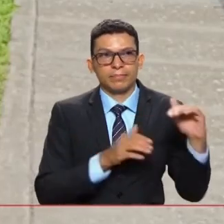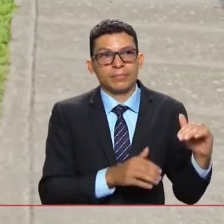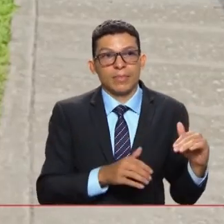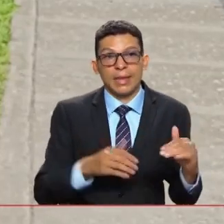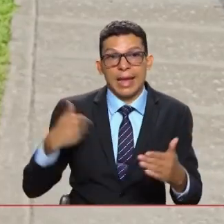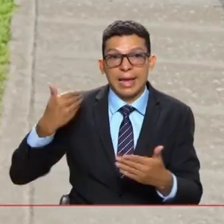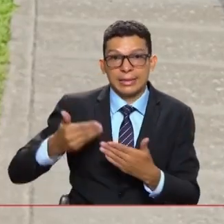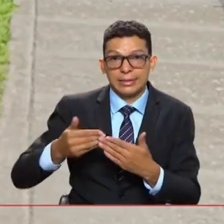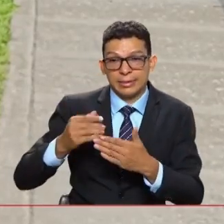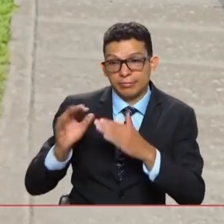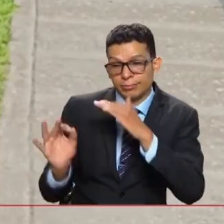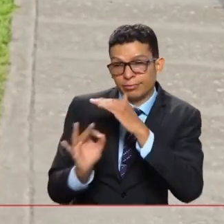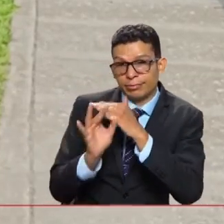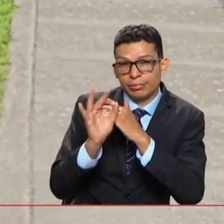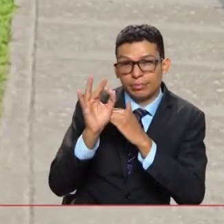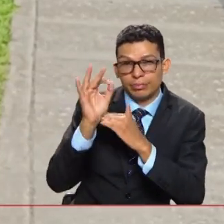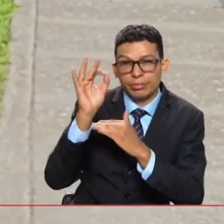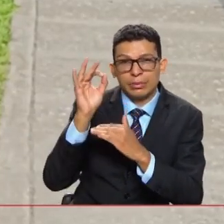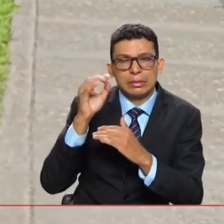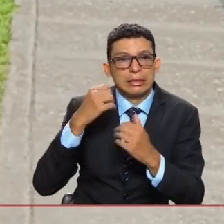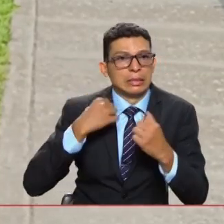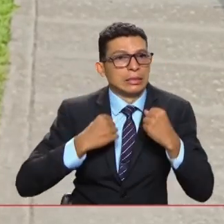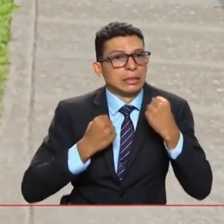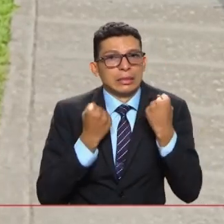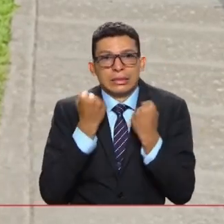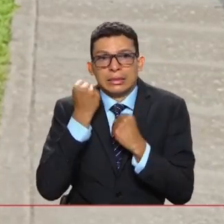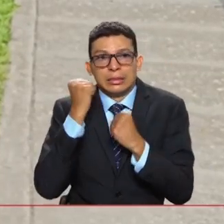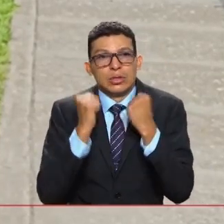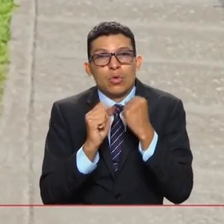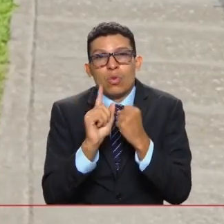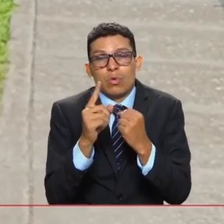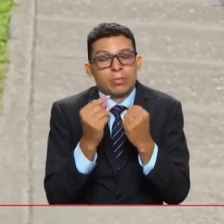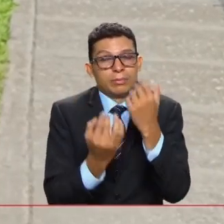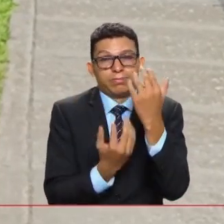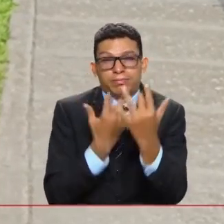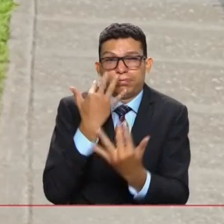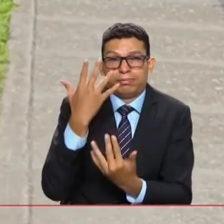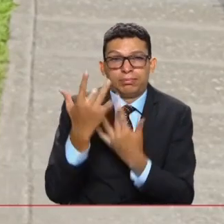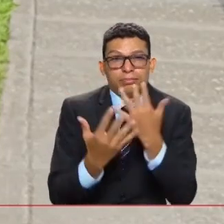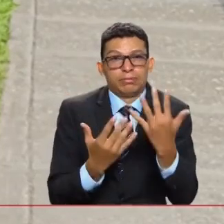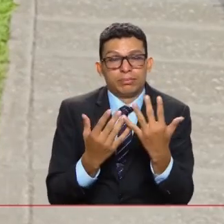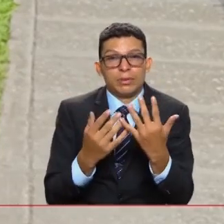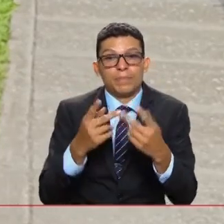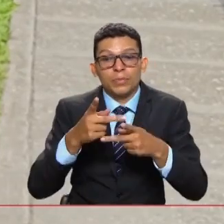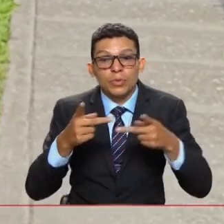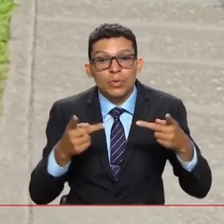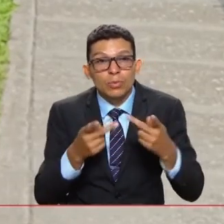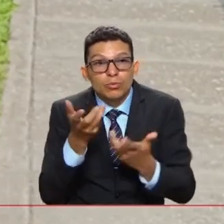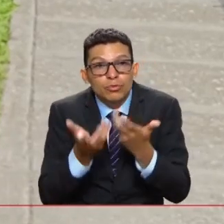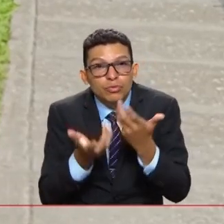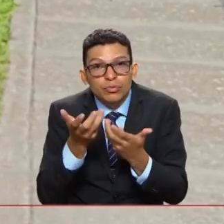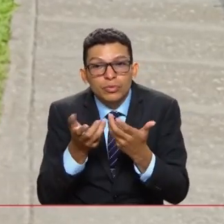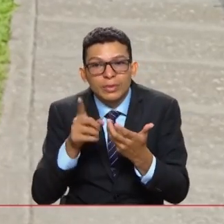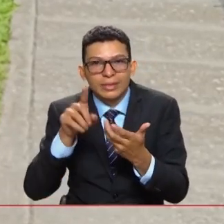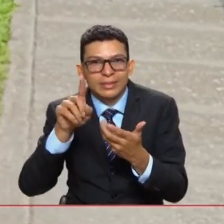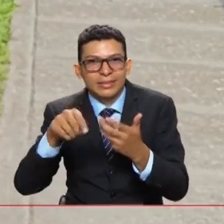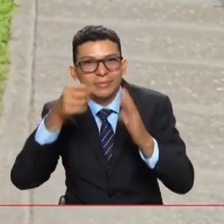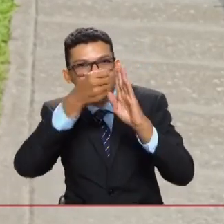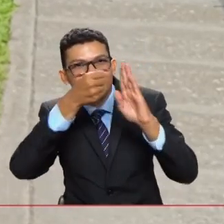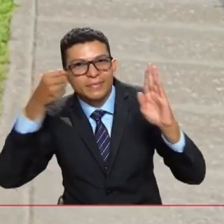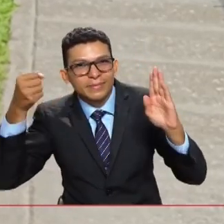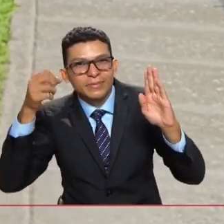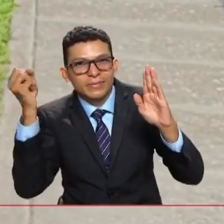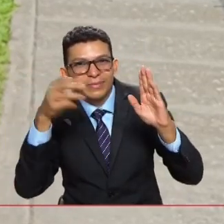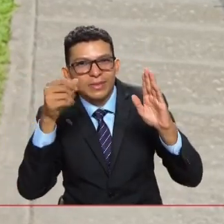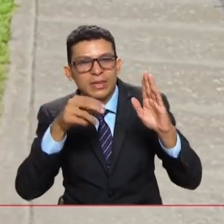Durante esta madrugada se vivieron momentos de pánico por cuenta de un incendio que acabó con la cocina y alacena del hogar de Paso Santa